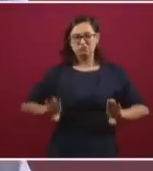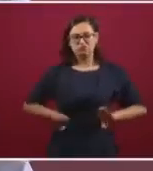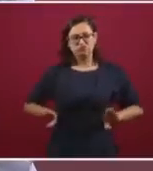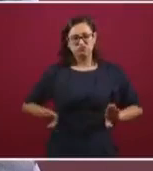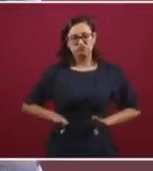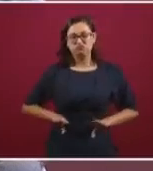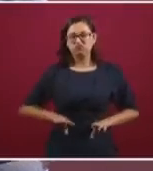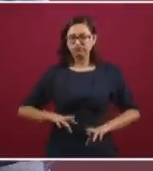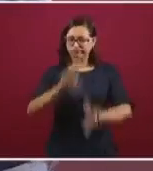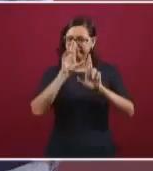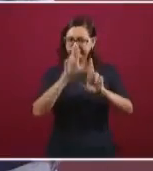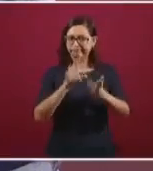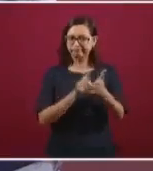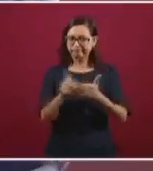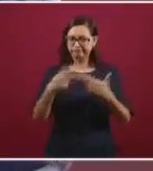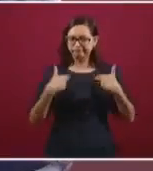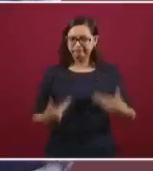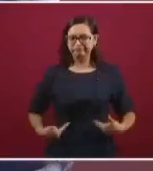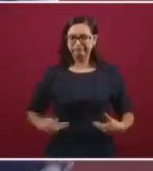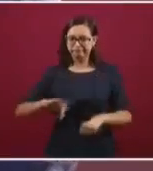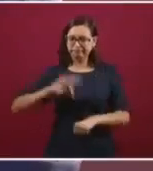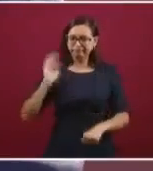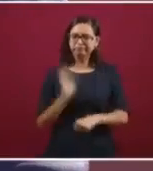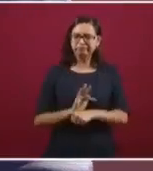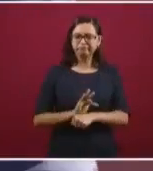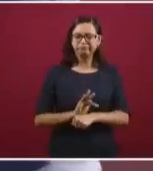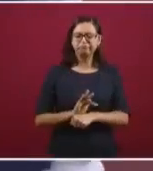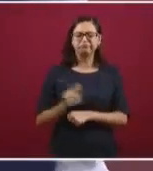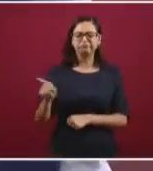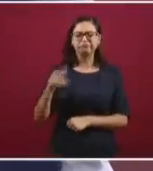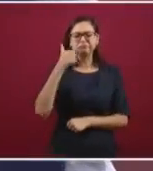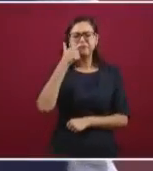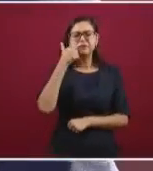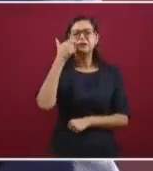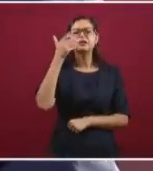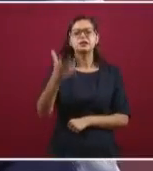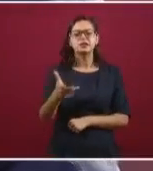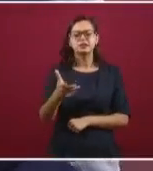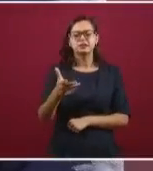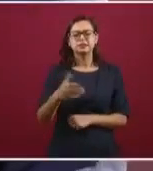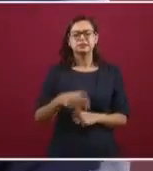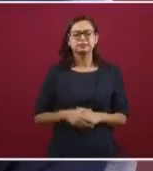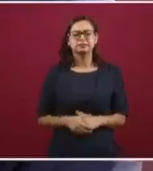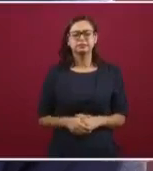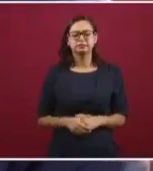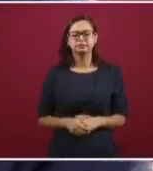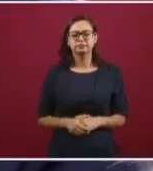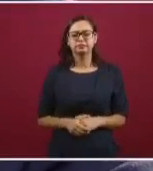en ese sentido, de proteger derechos humanos. Han habido